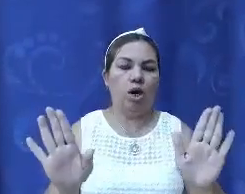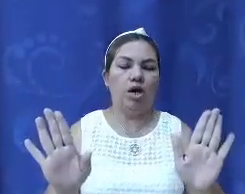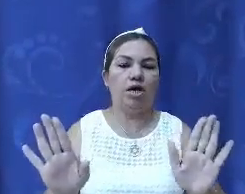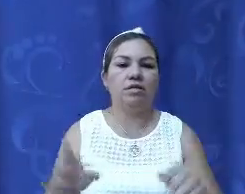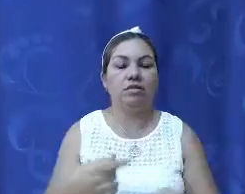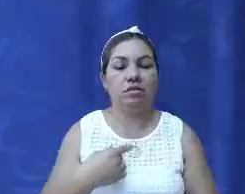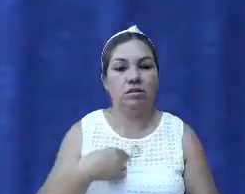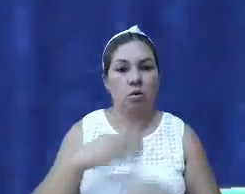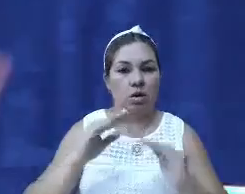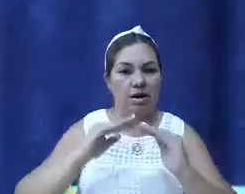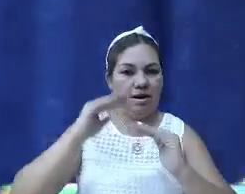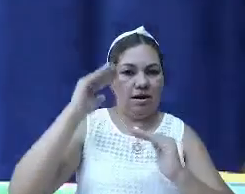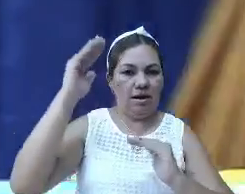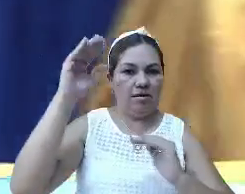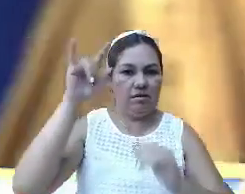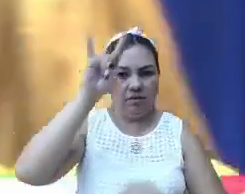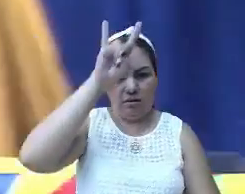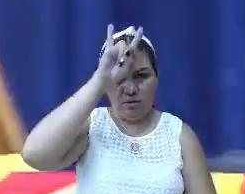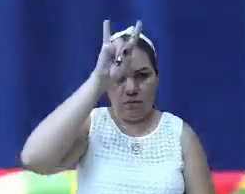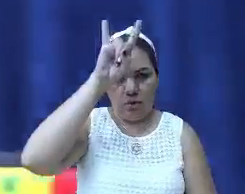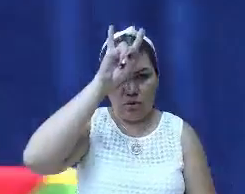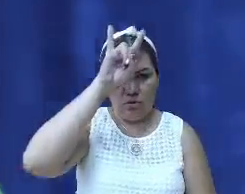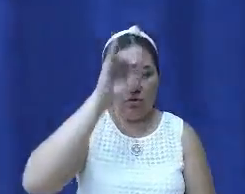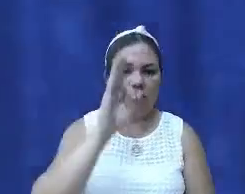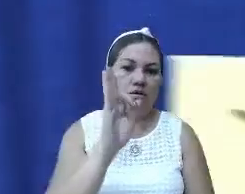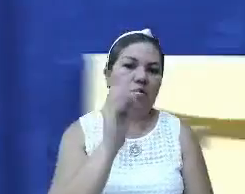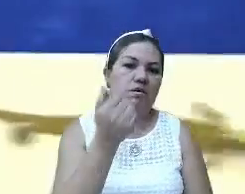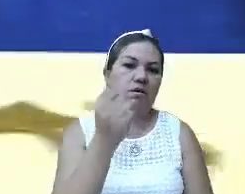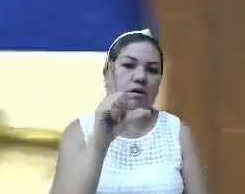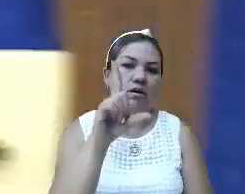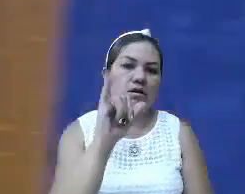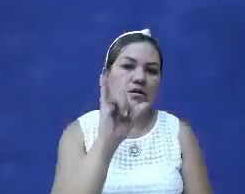un enorme demonio llamado Dalila.